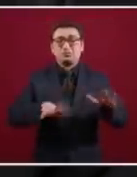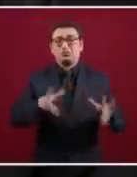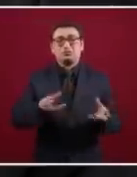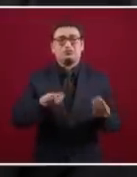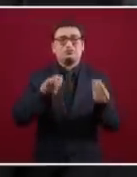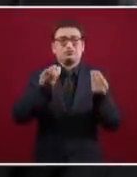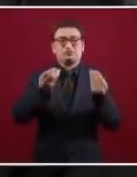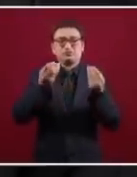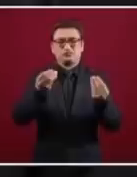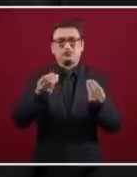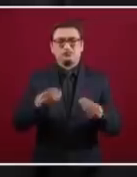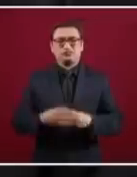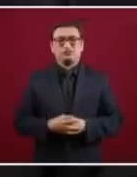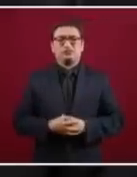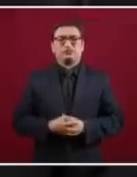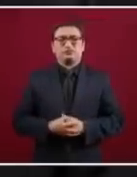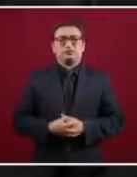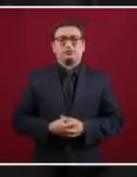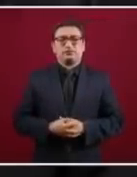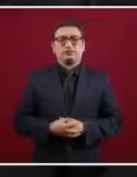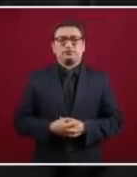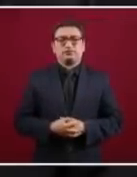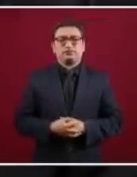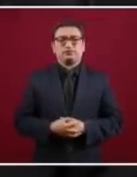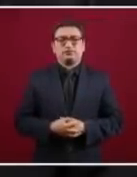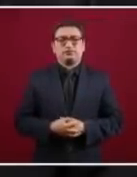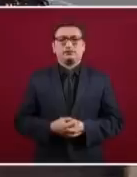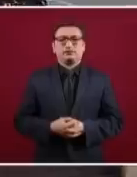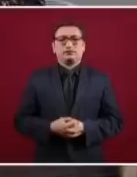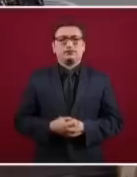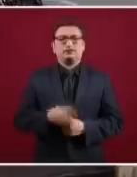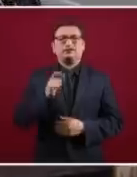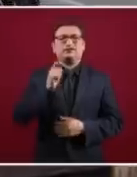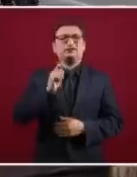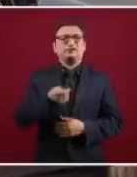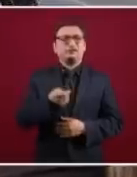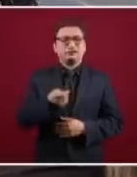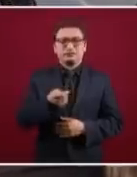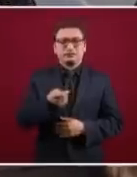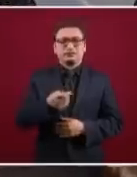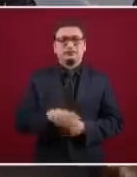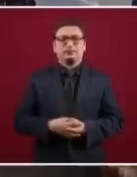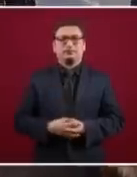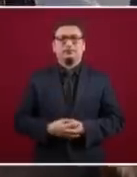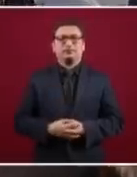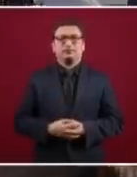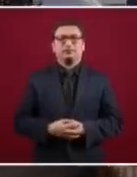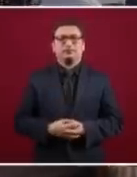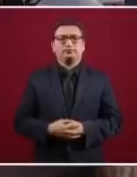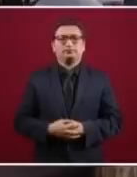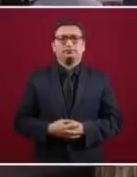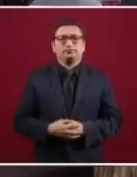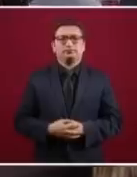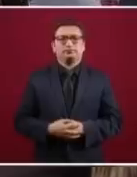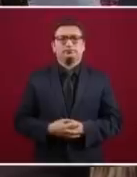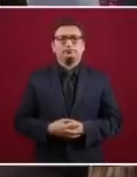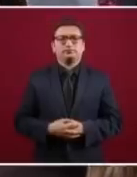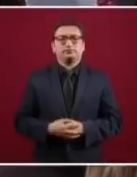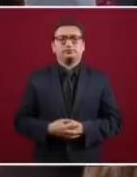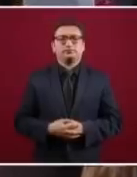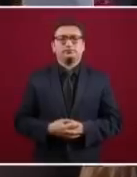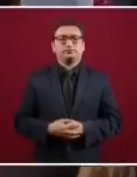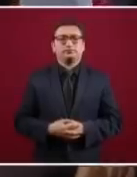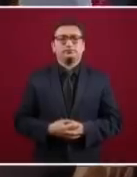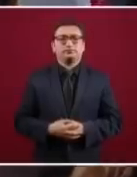qué significa esto de qué habían más muertos